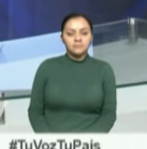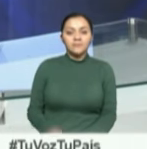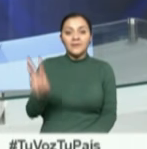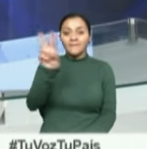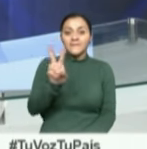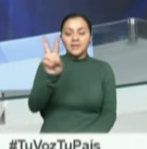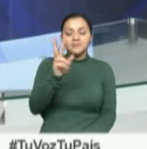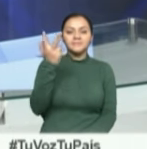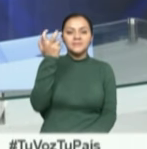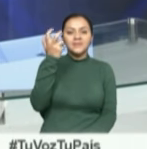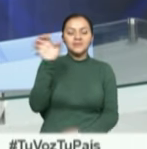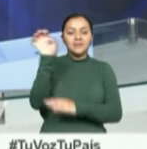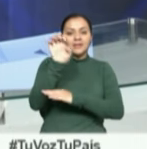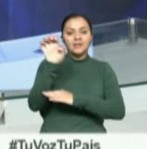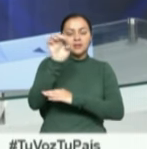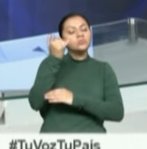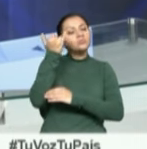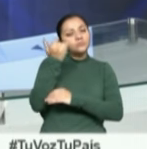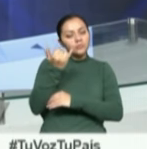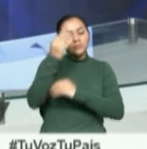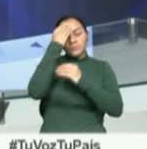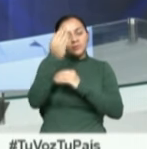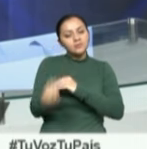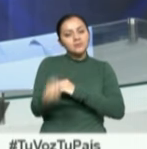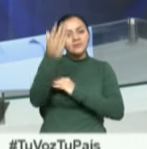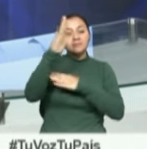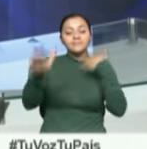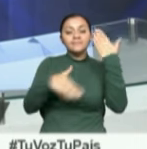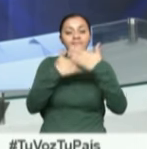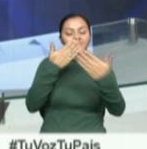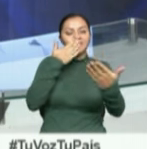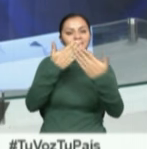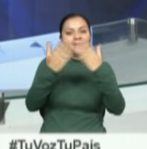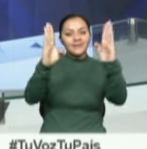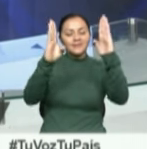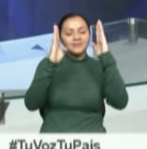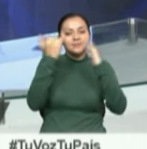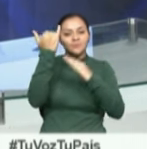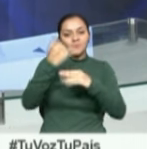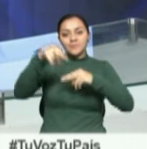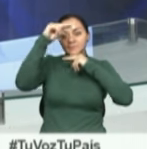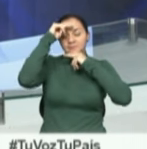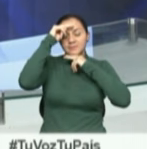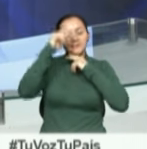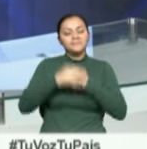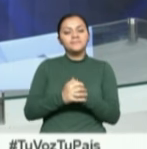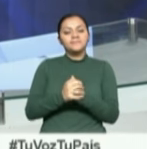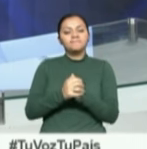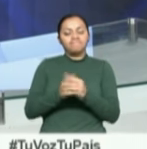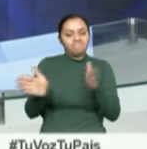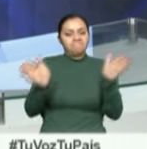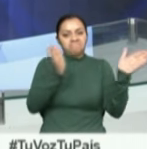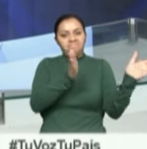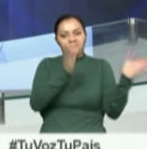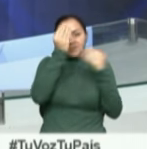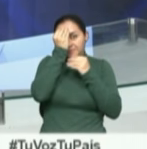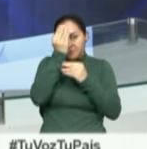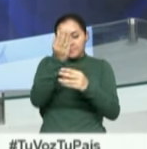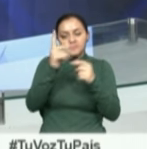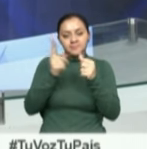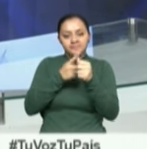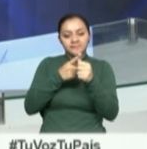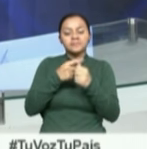Viernes 13 de enero, amigas y amigos, muy buenos días. Gracias por estar con nosotros en esta primera entrega de noticias. Damos paso con la información.